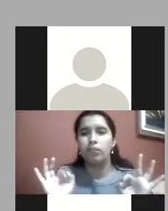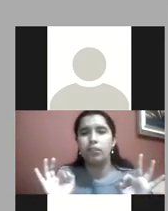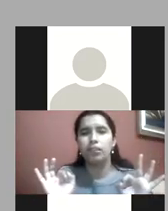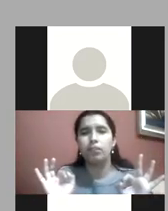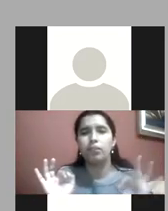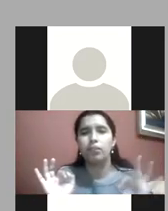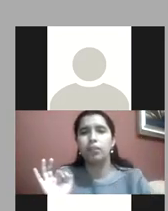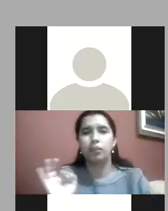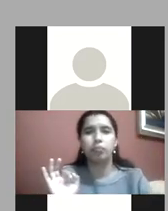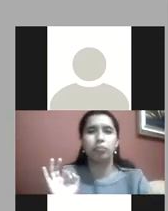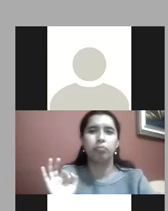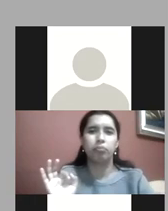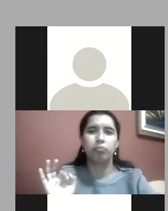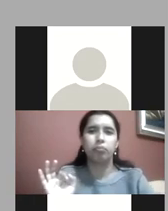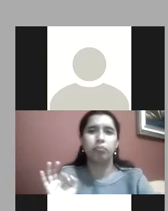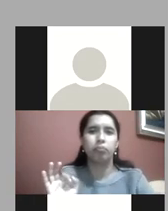vamos a ver.